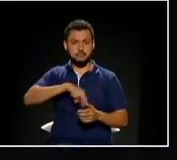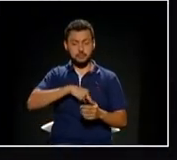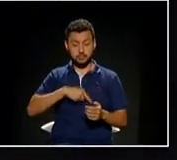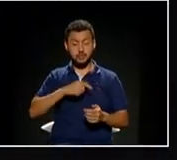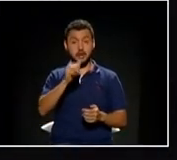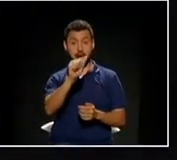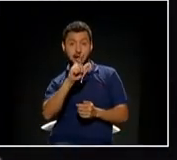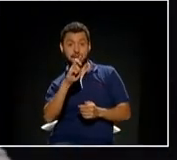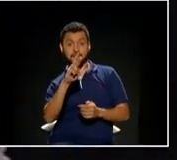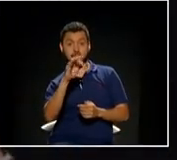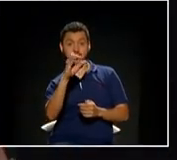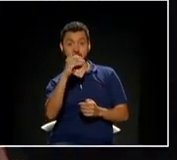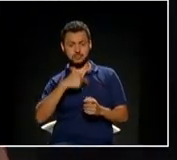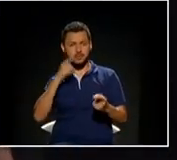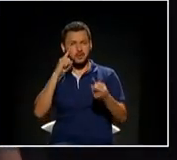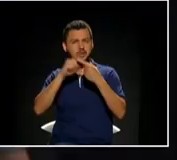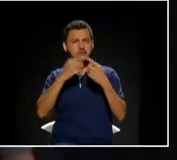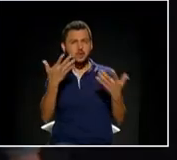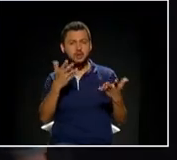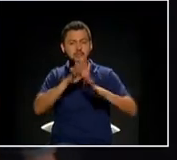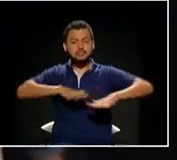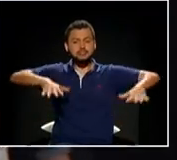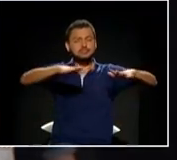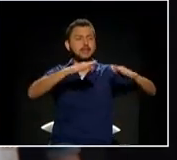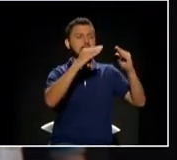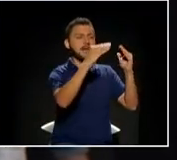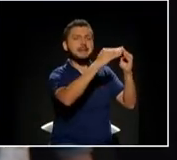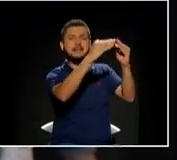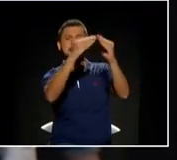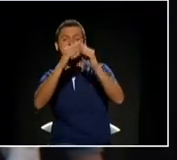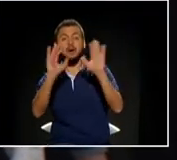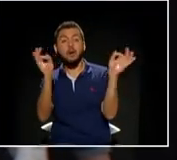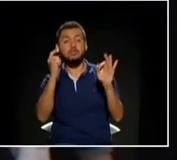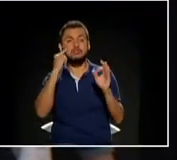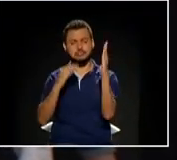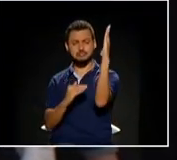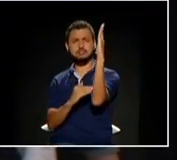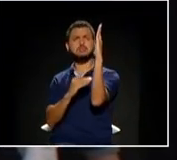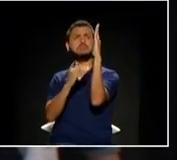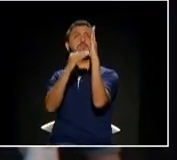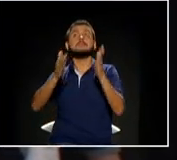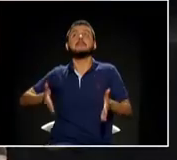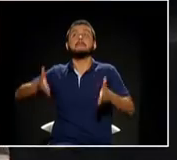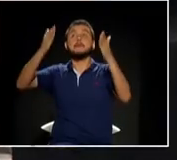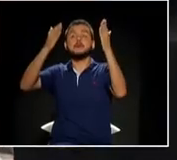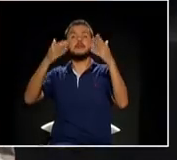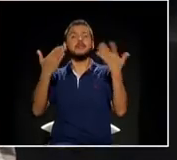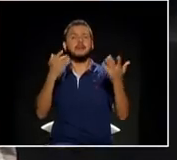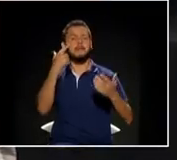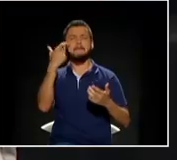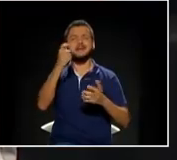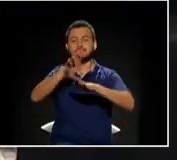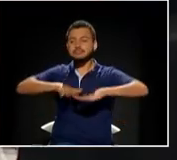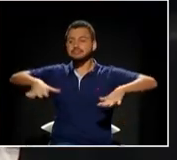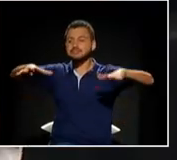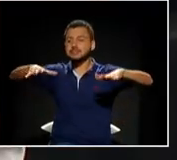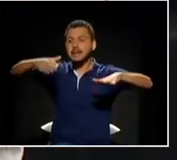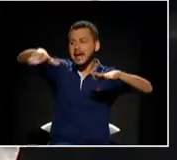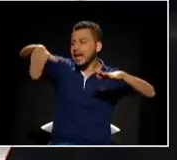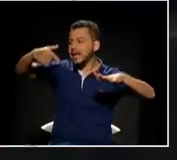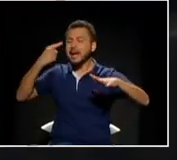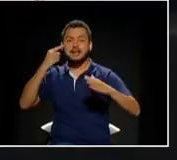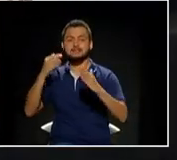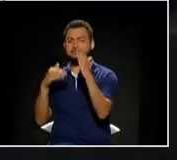también le apostamos a que haya más viviendas construcciones medellín especialmente alrededor del centro que es la fórmula para mejorar la movilidad para